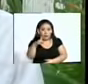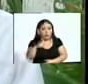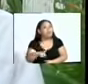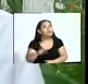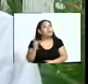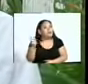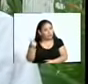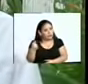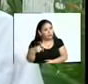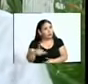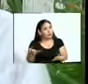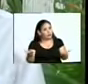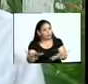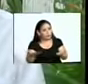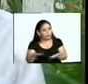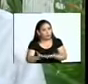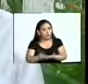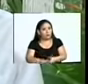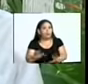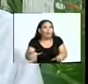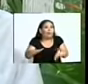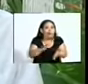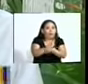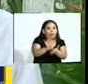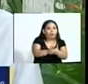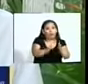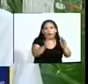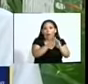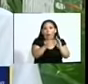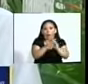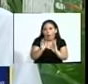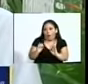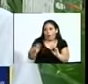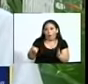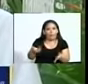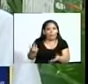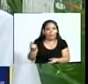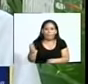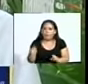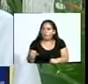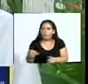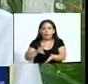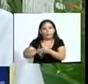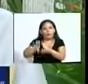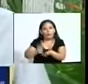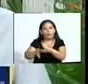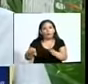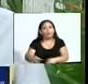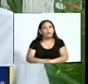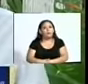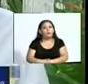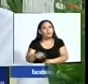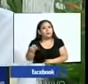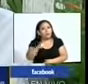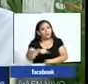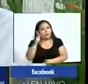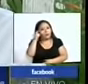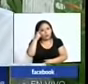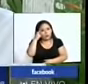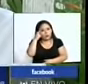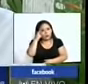falta, porque las viviendas son caras y hay mucha gente que no tiene los medios económicos para adquirir una vivienda. Y si la gente se